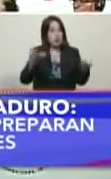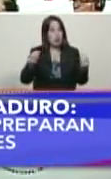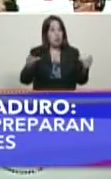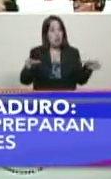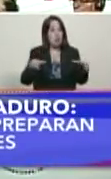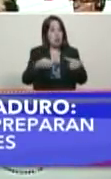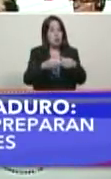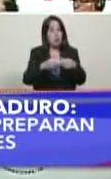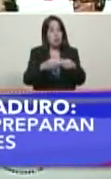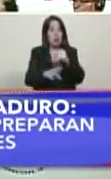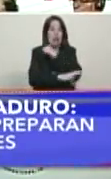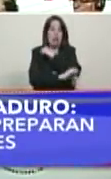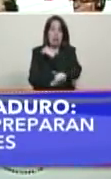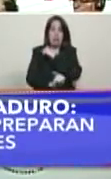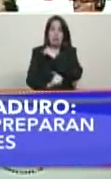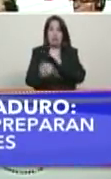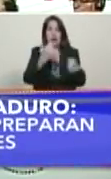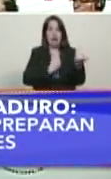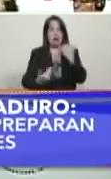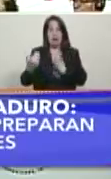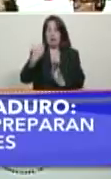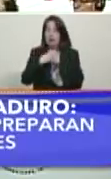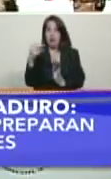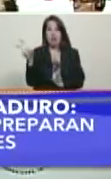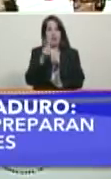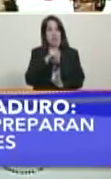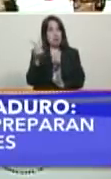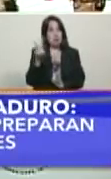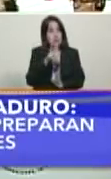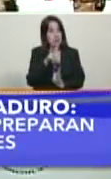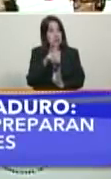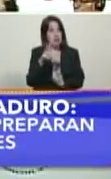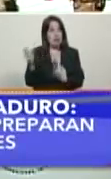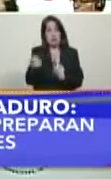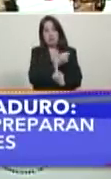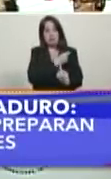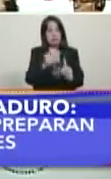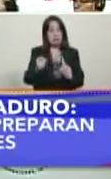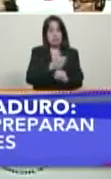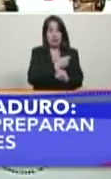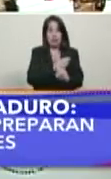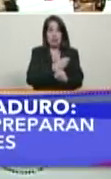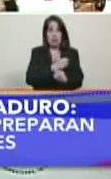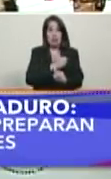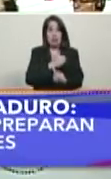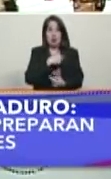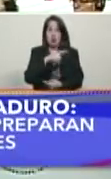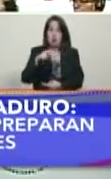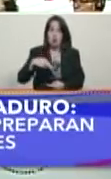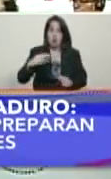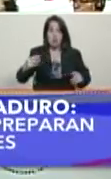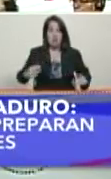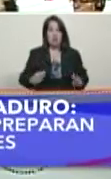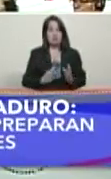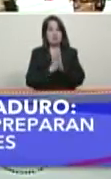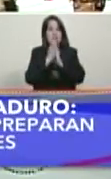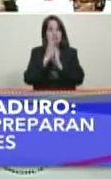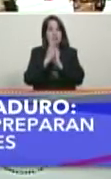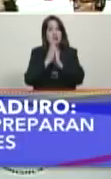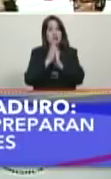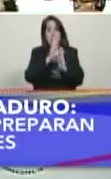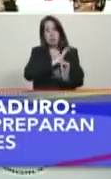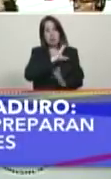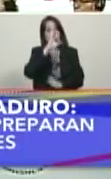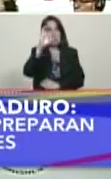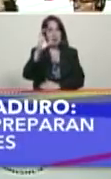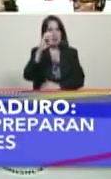a venezuela y que pretendieron violar nuestra sagrada soberanía fíjense usted yo también